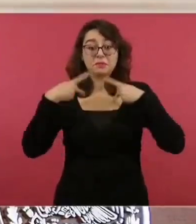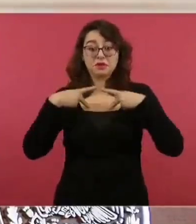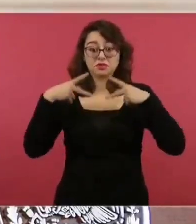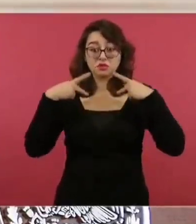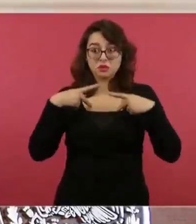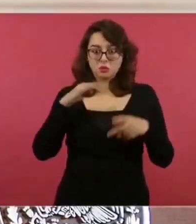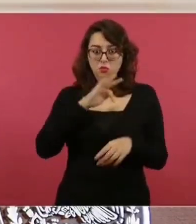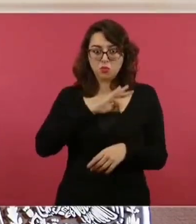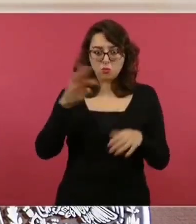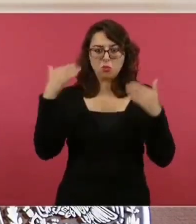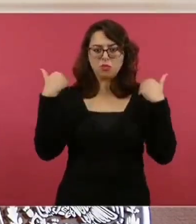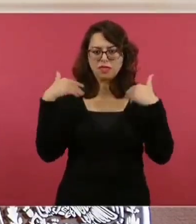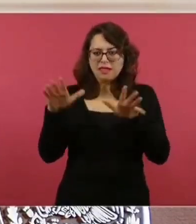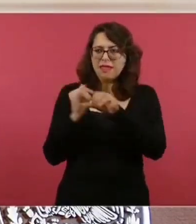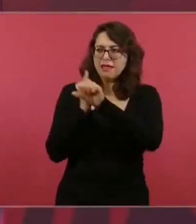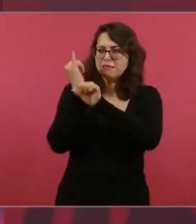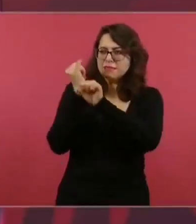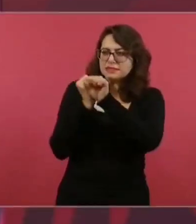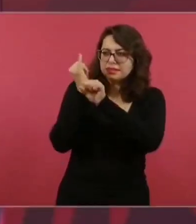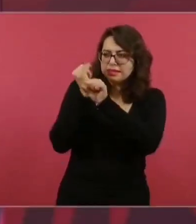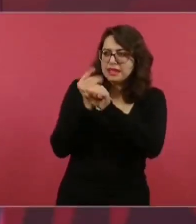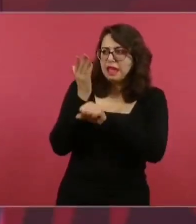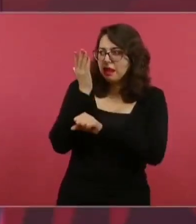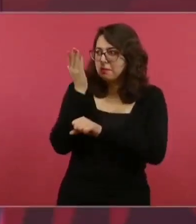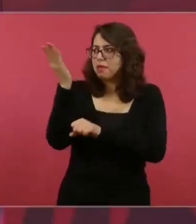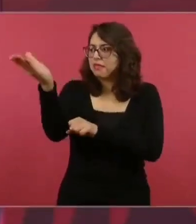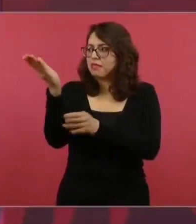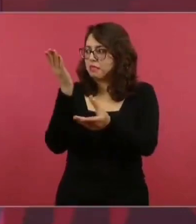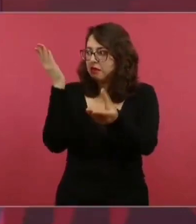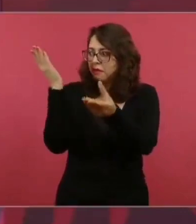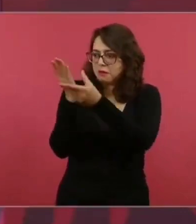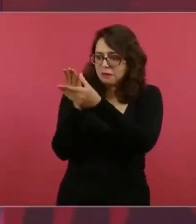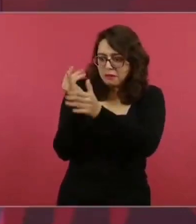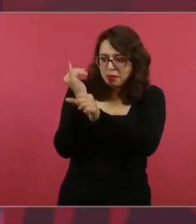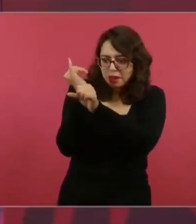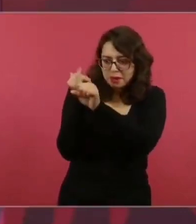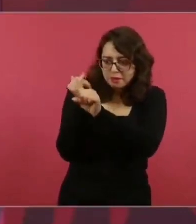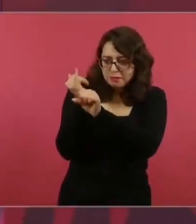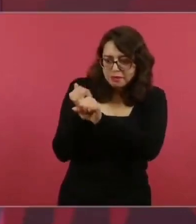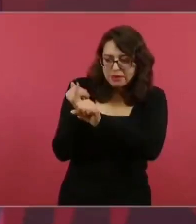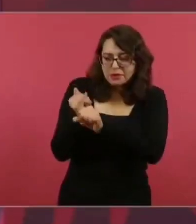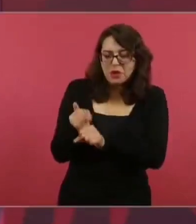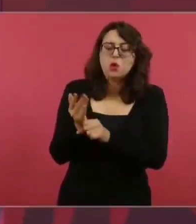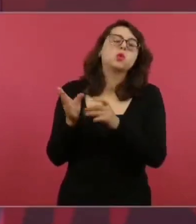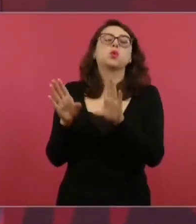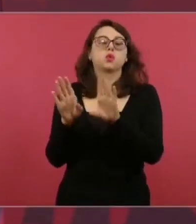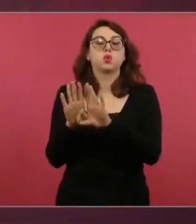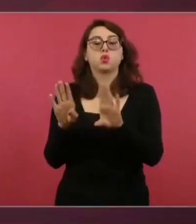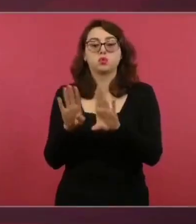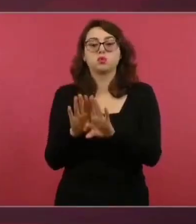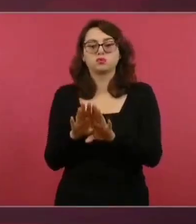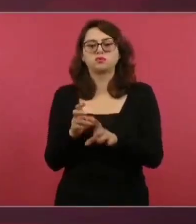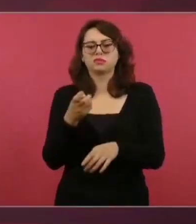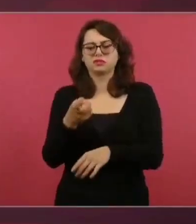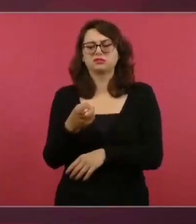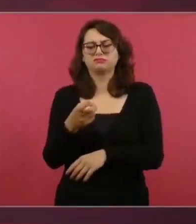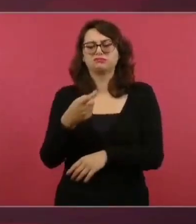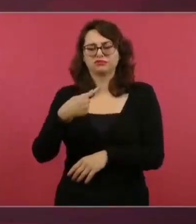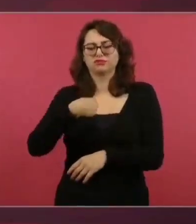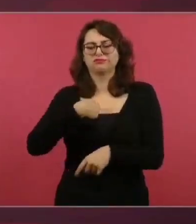que vamos a procurar que se conozca,